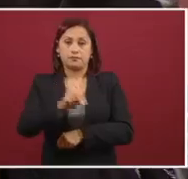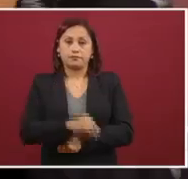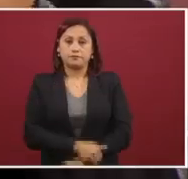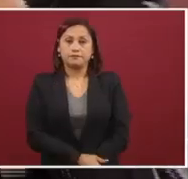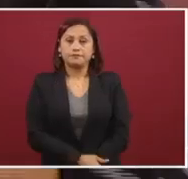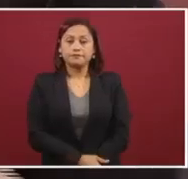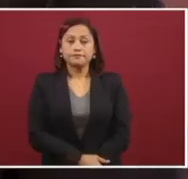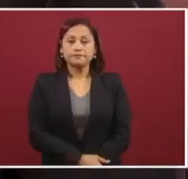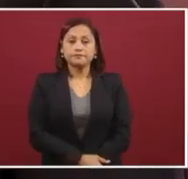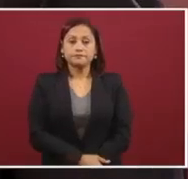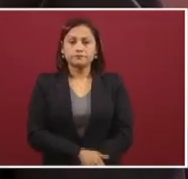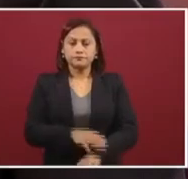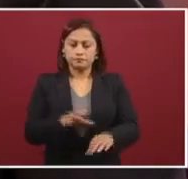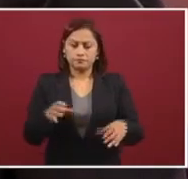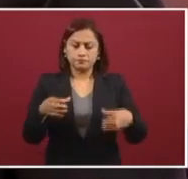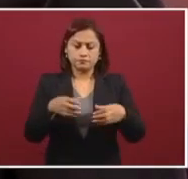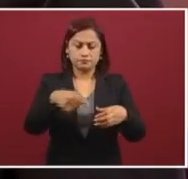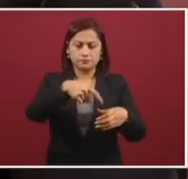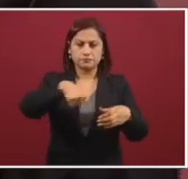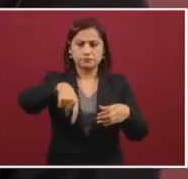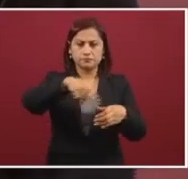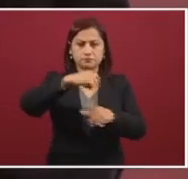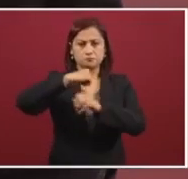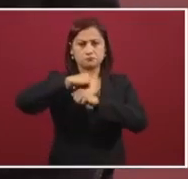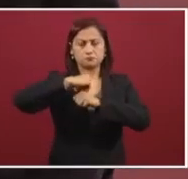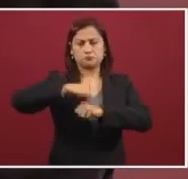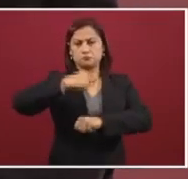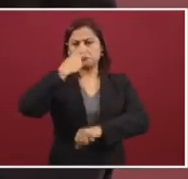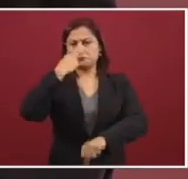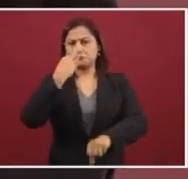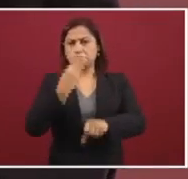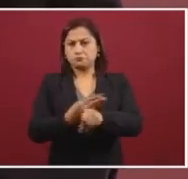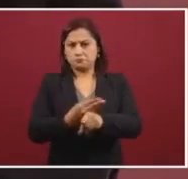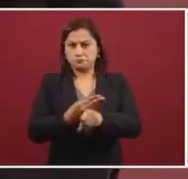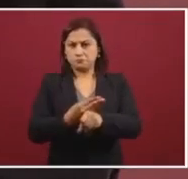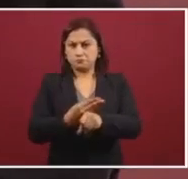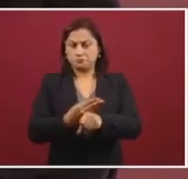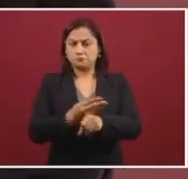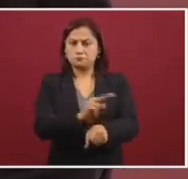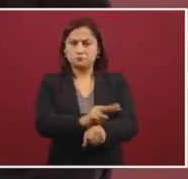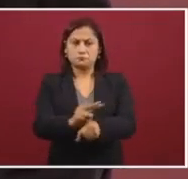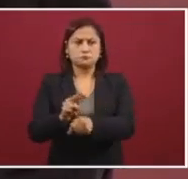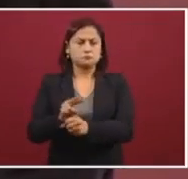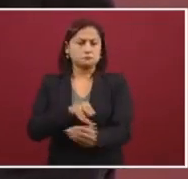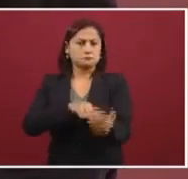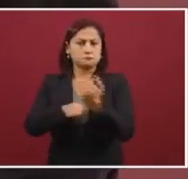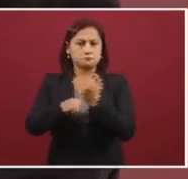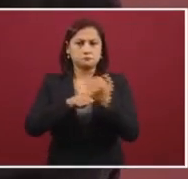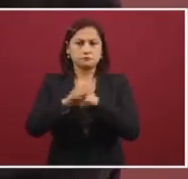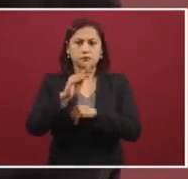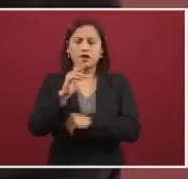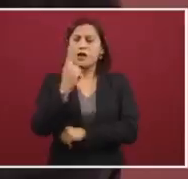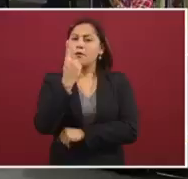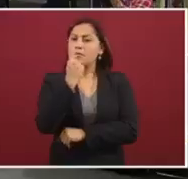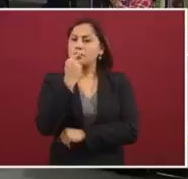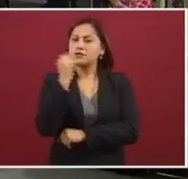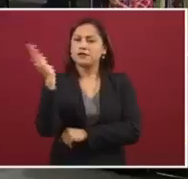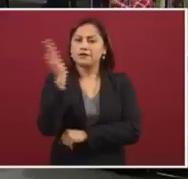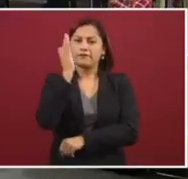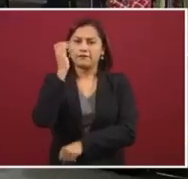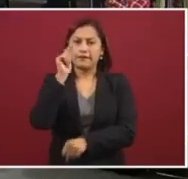va a continuar la misma y policía federal de caminos se hablaba de las siete divisiones